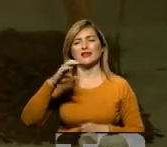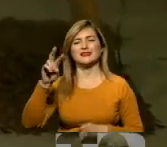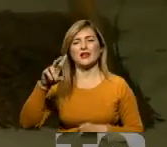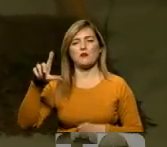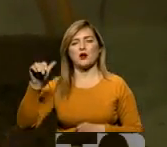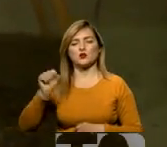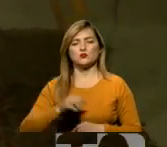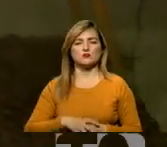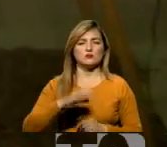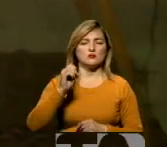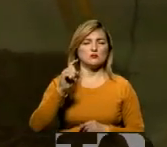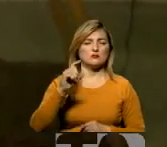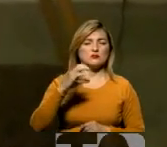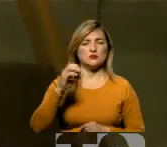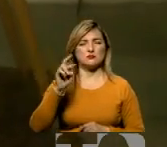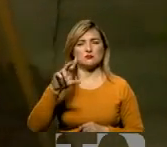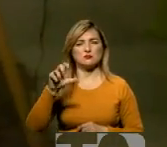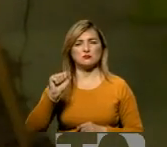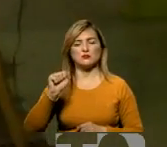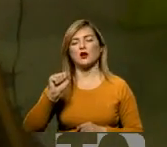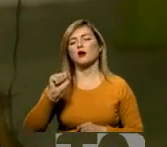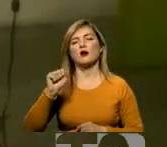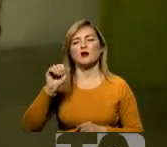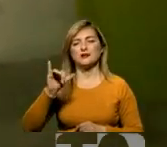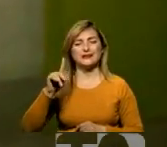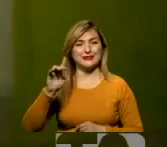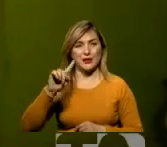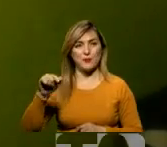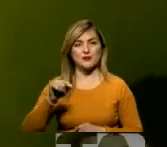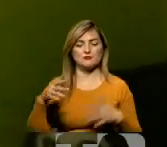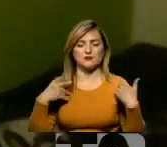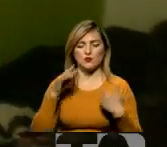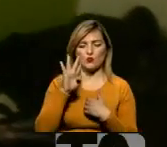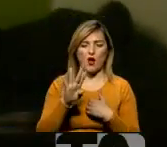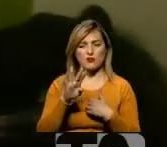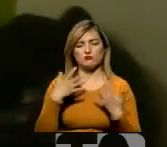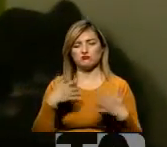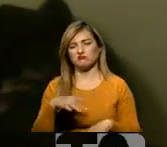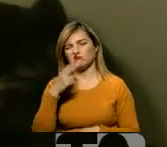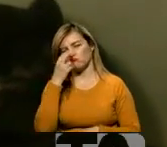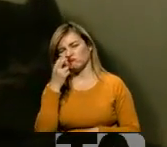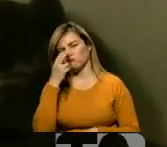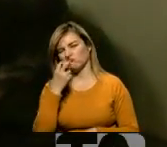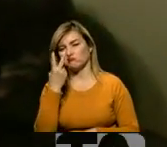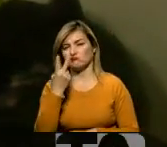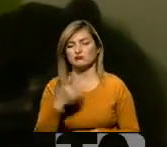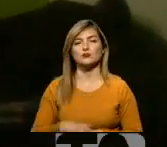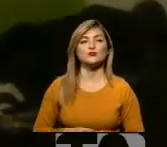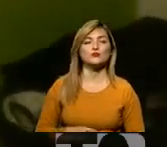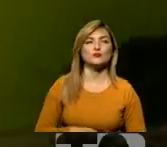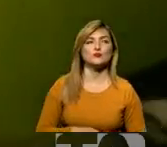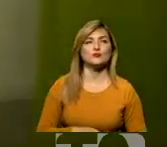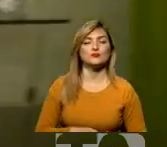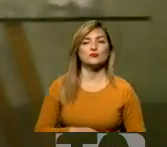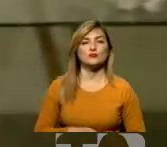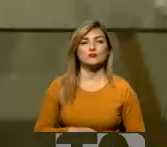Yepes. Felices los Cuatro es una historia de cachos, y siempre una historia de cachos hay dos versiones. Entonces, una